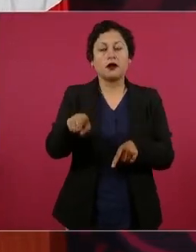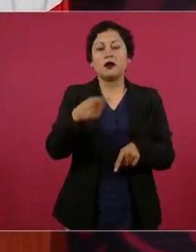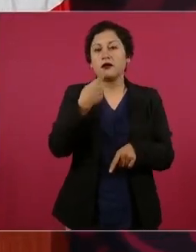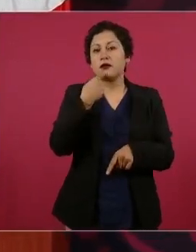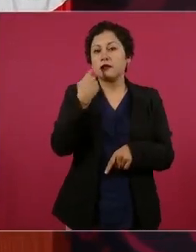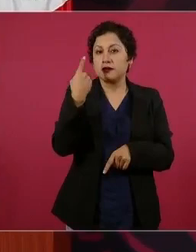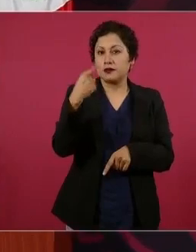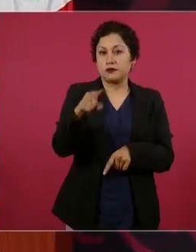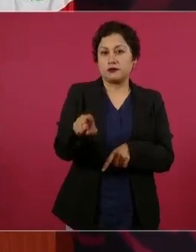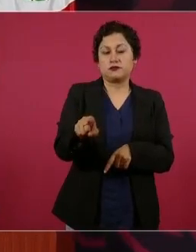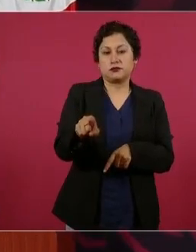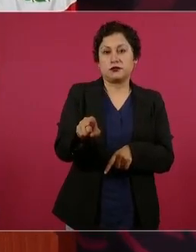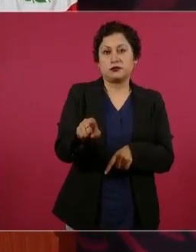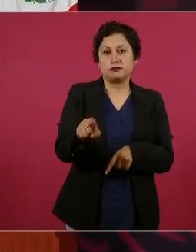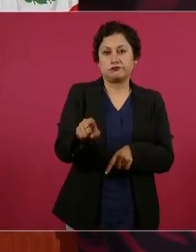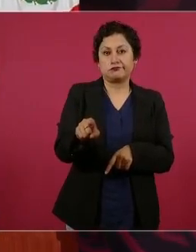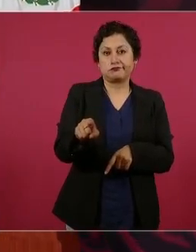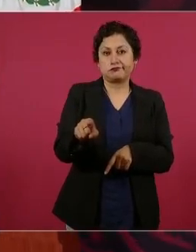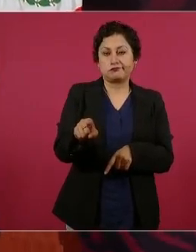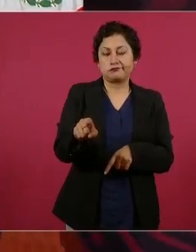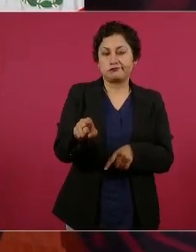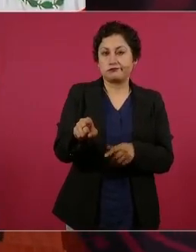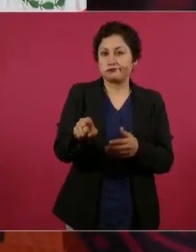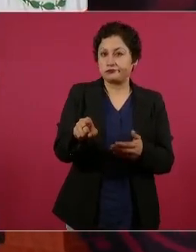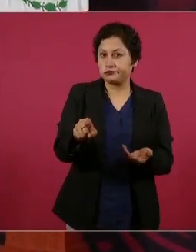ni siquiera